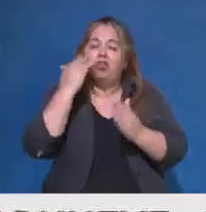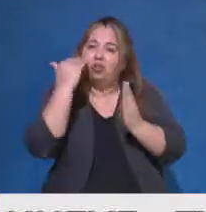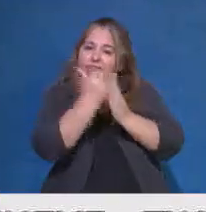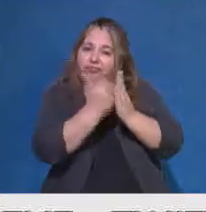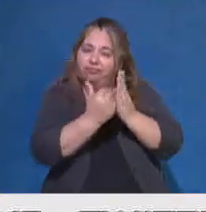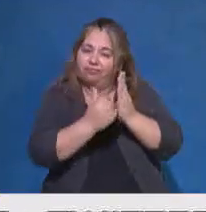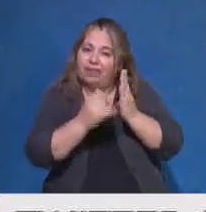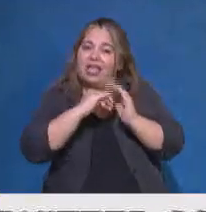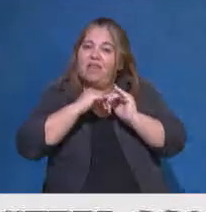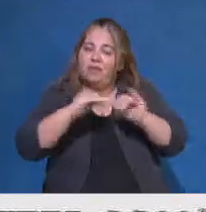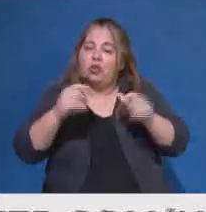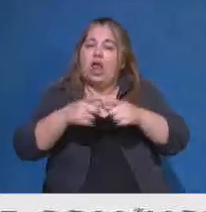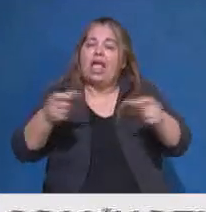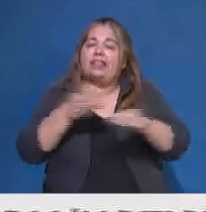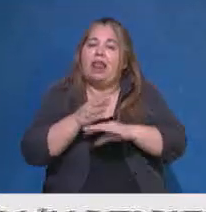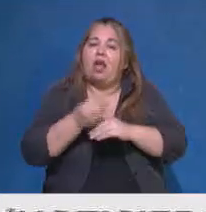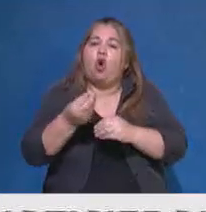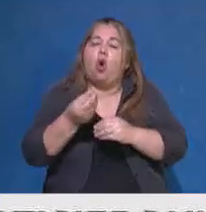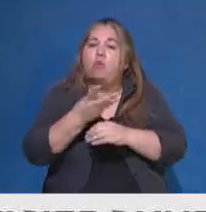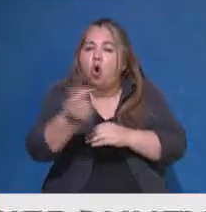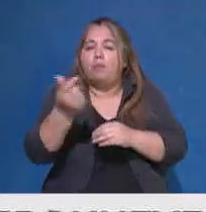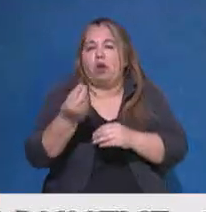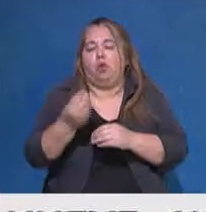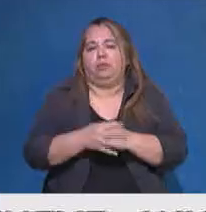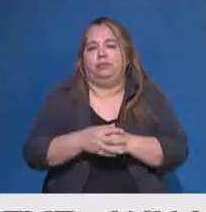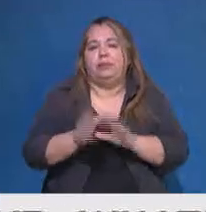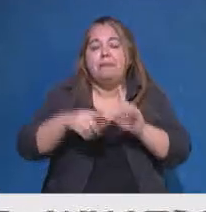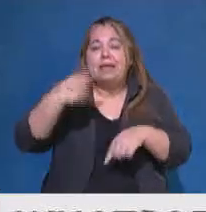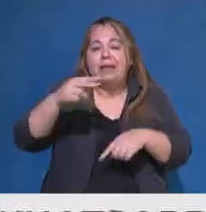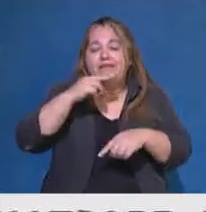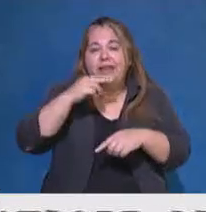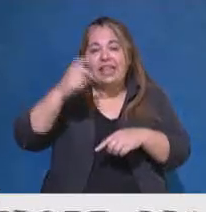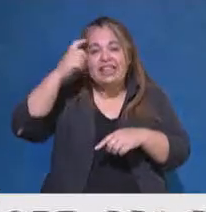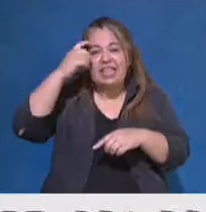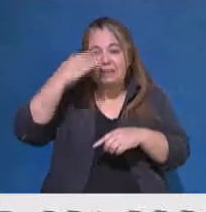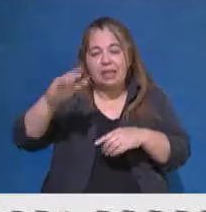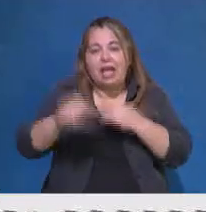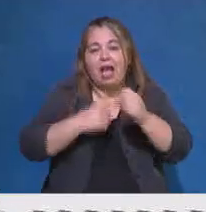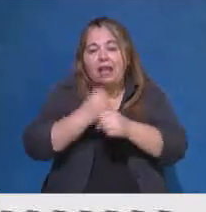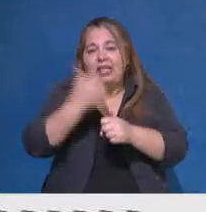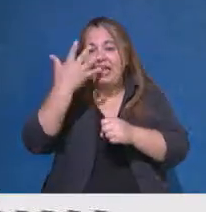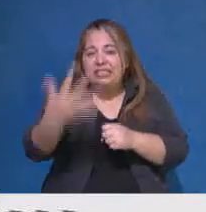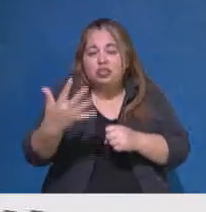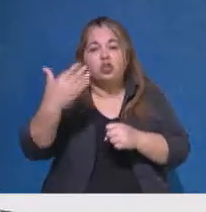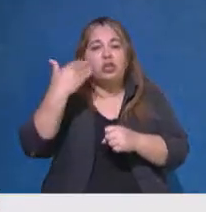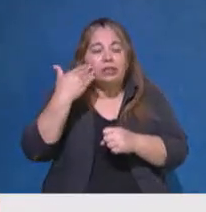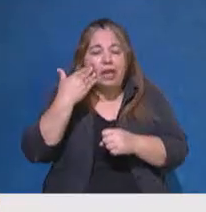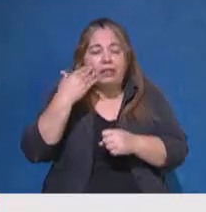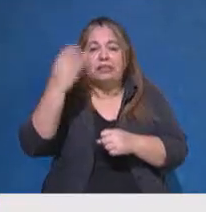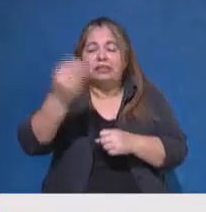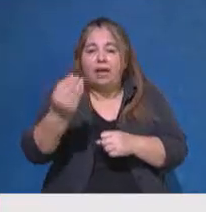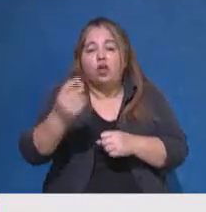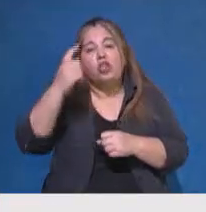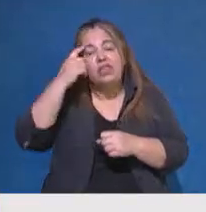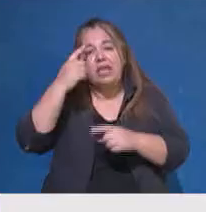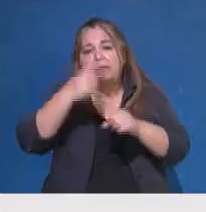puedan adquirir las entradas. Recuerden, mañana viernes de 10:30 a 17 y sábado desde las 10:30